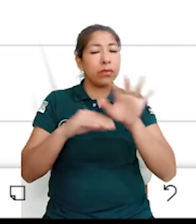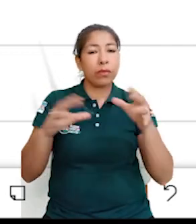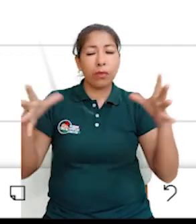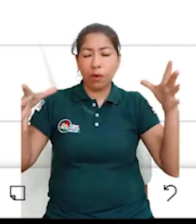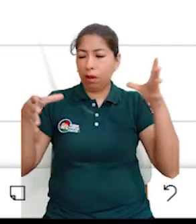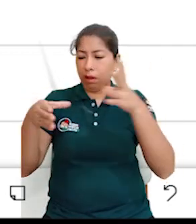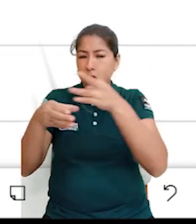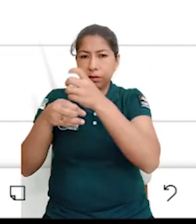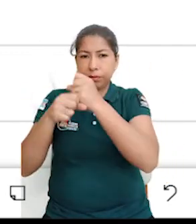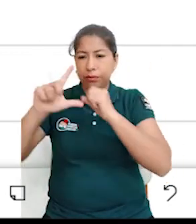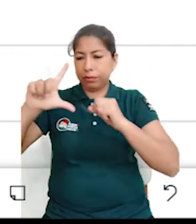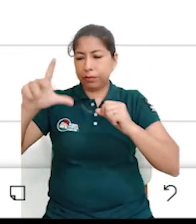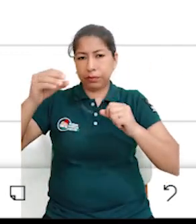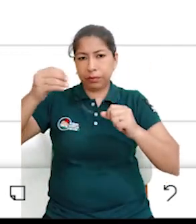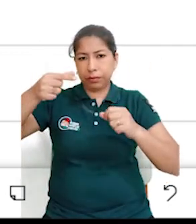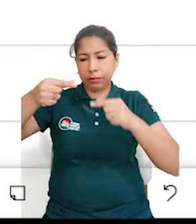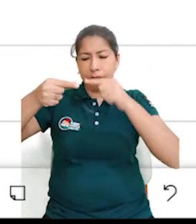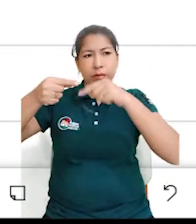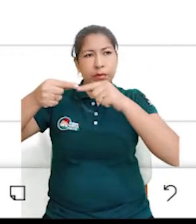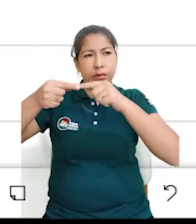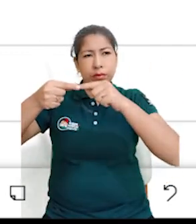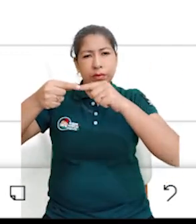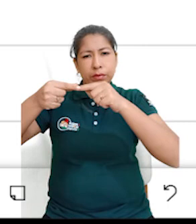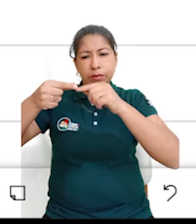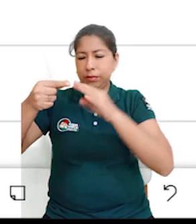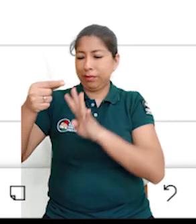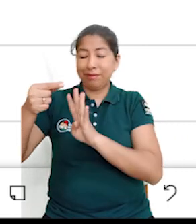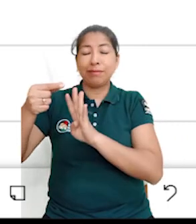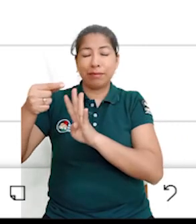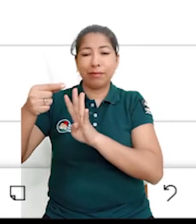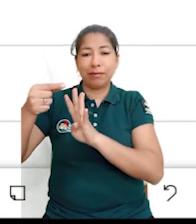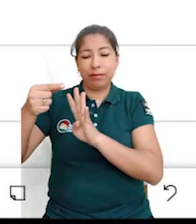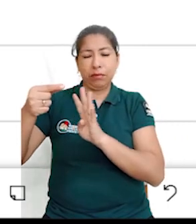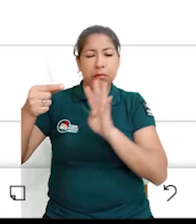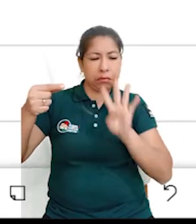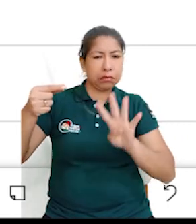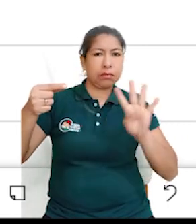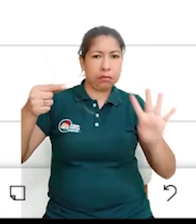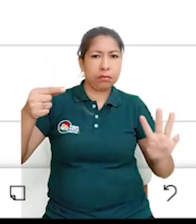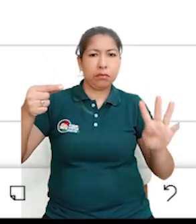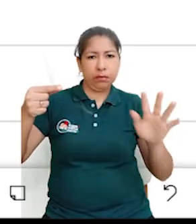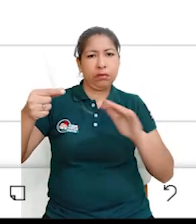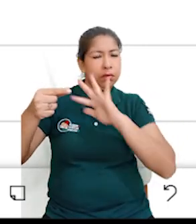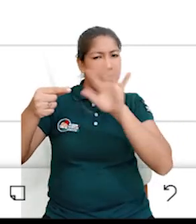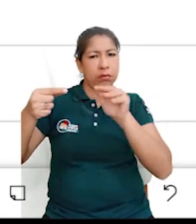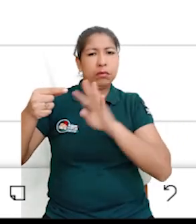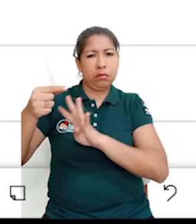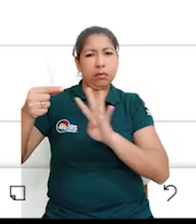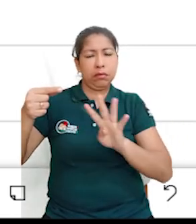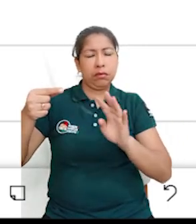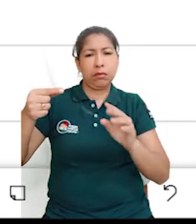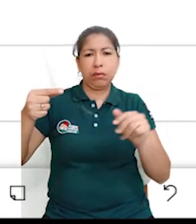logaritmo. Tenemos entonces logaritmo en base 4, los 3 logaritmos que los vamos a unir a un solo